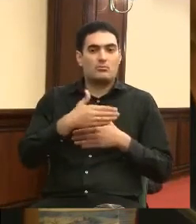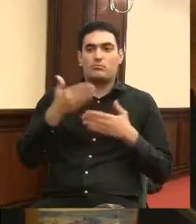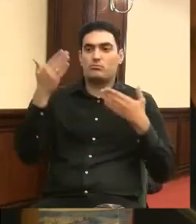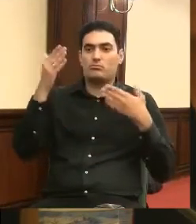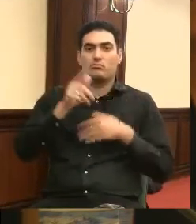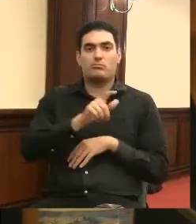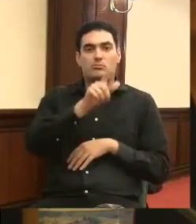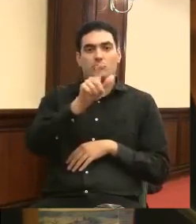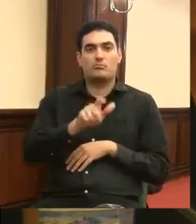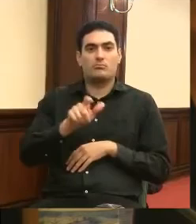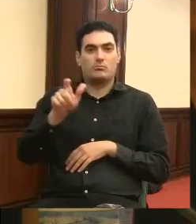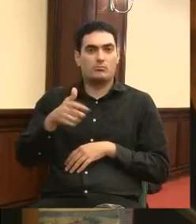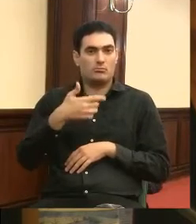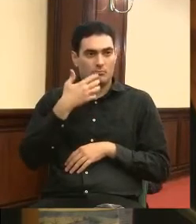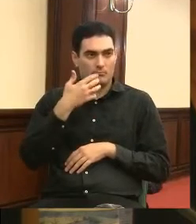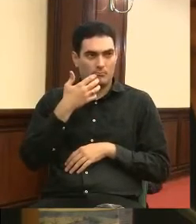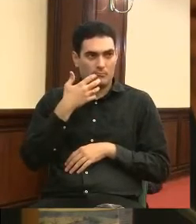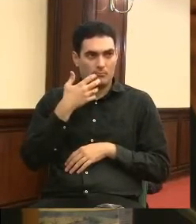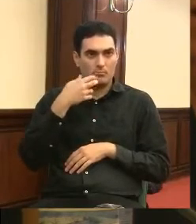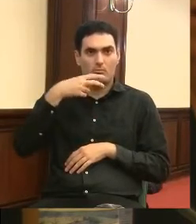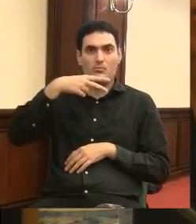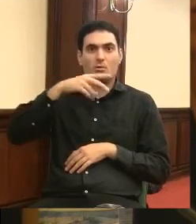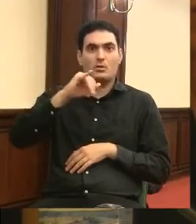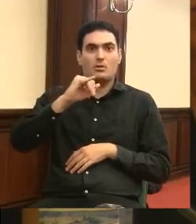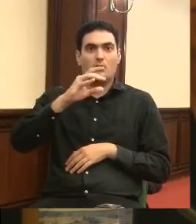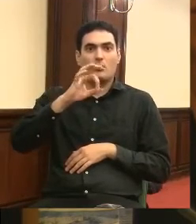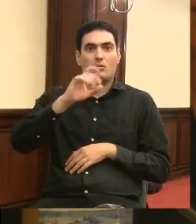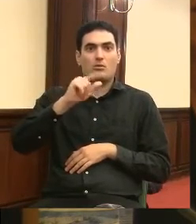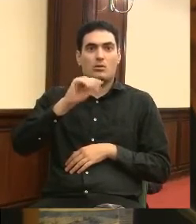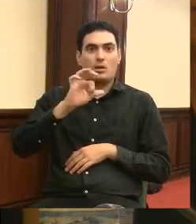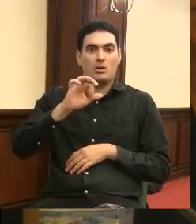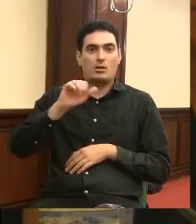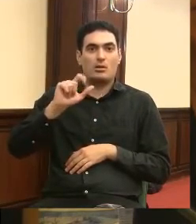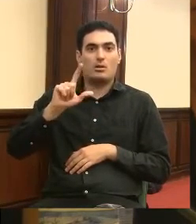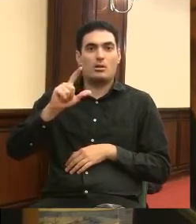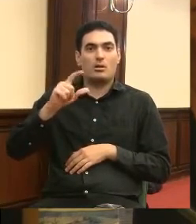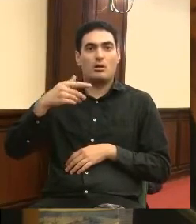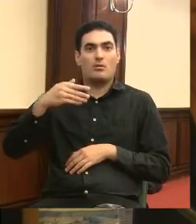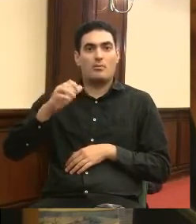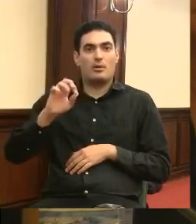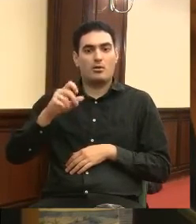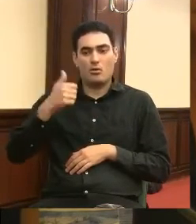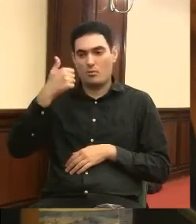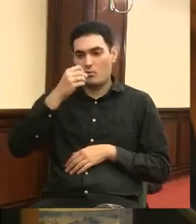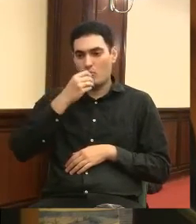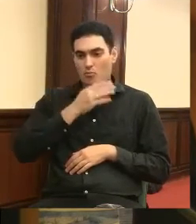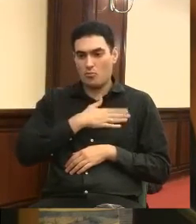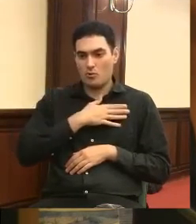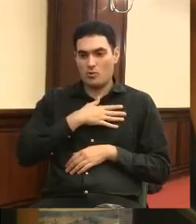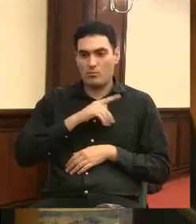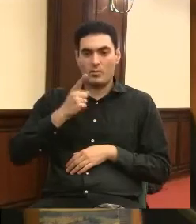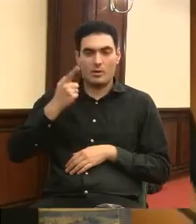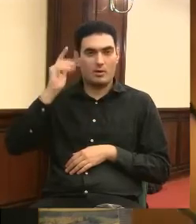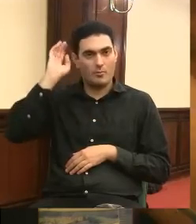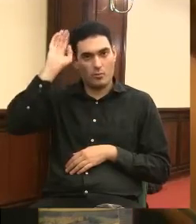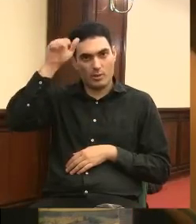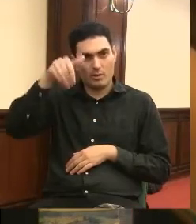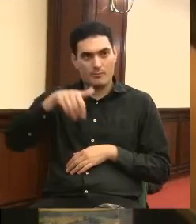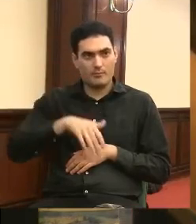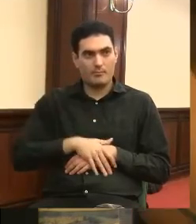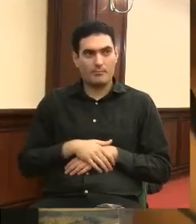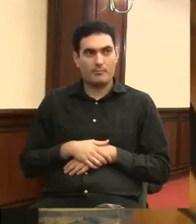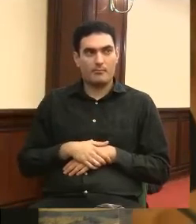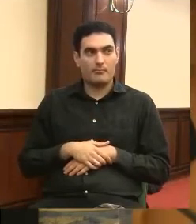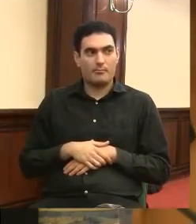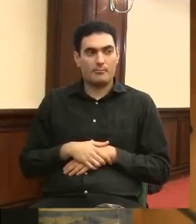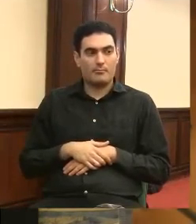calle dedicada, por ejemplo, a personajes de la talla de Nicolás Salmerón, un hombre bueno de la Primera